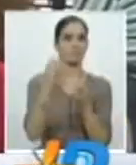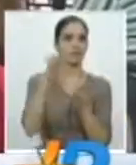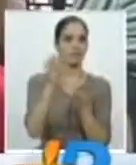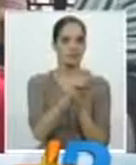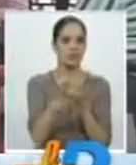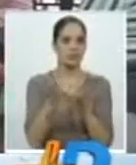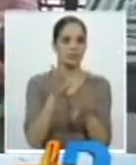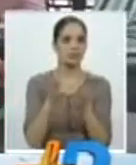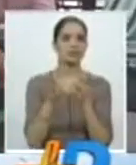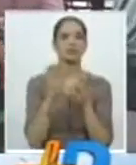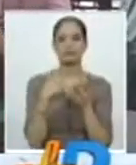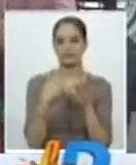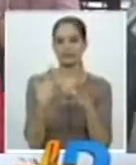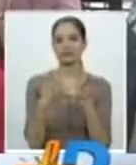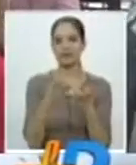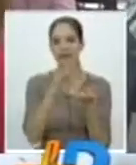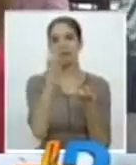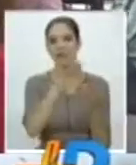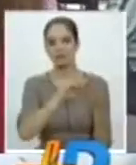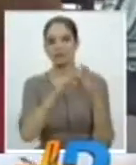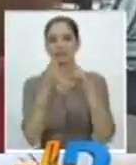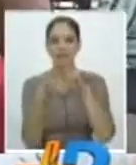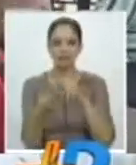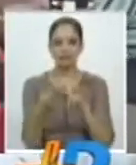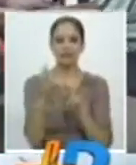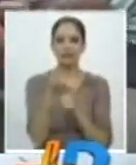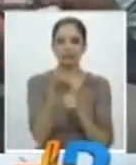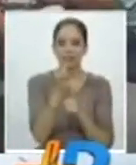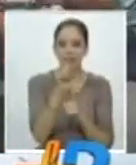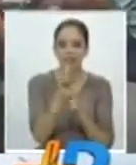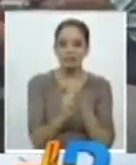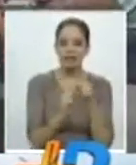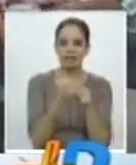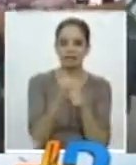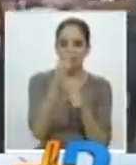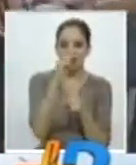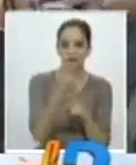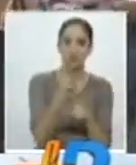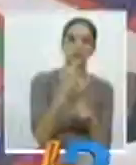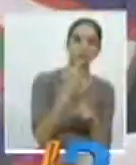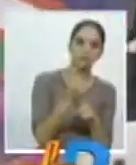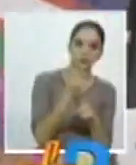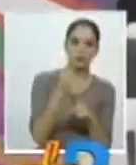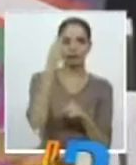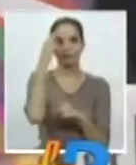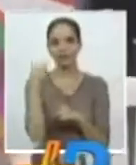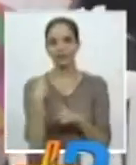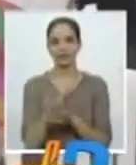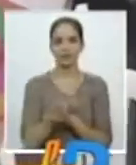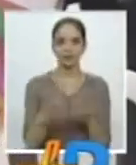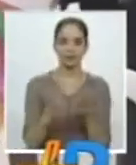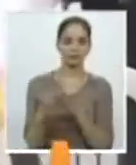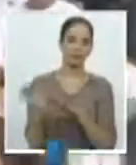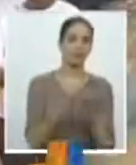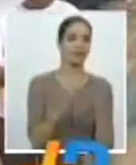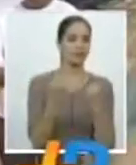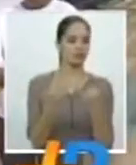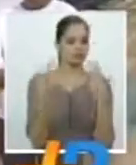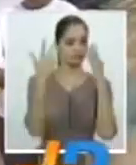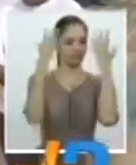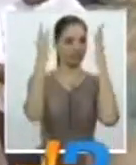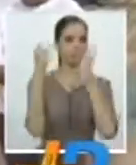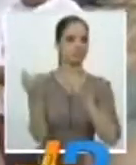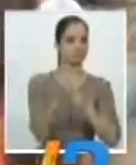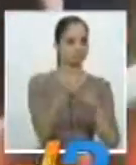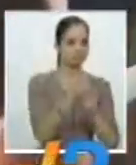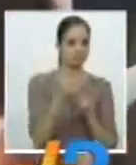Quería algo que fuera como para 16 años, solo dulces y Falcao. Hoy en esta celebración podrán encontrar toda